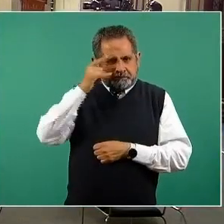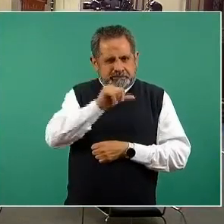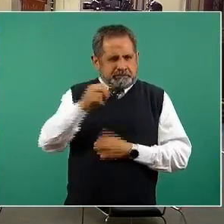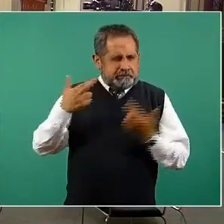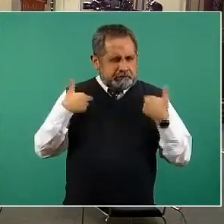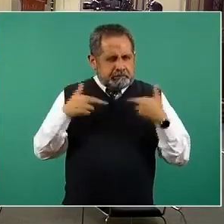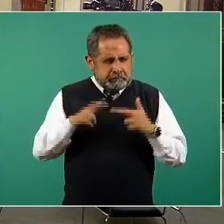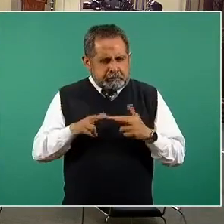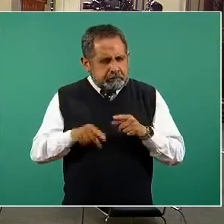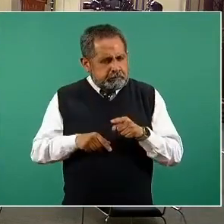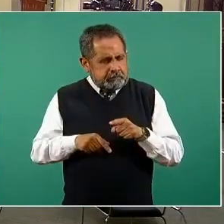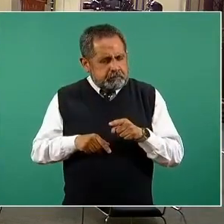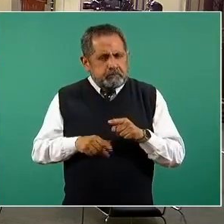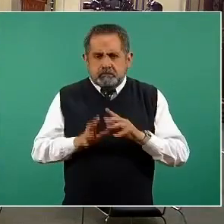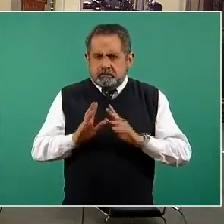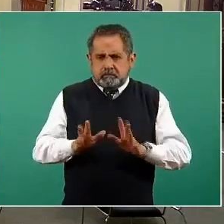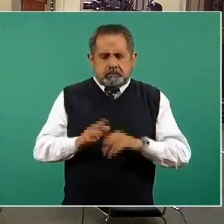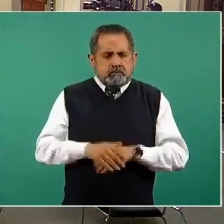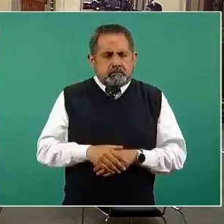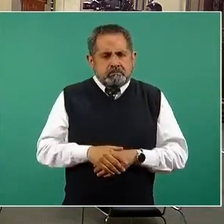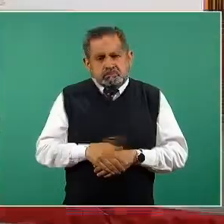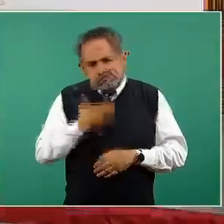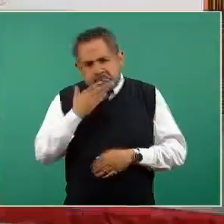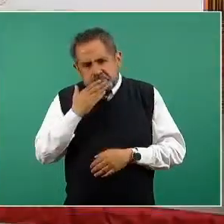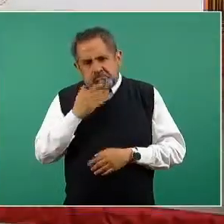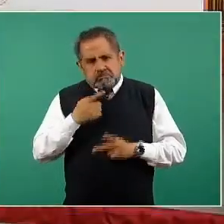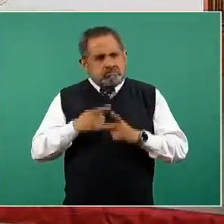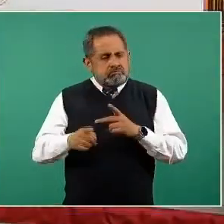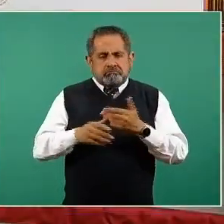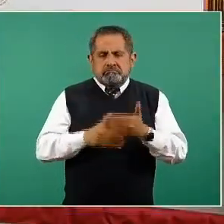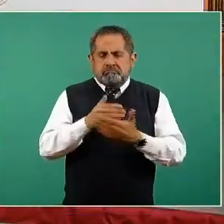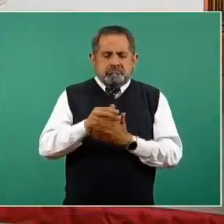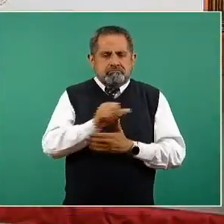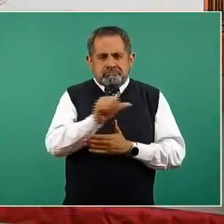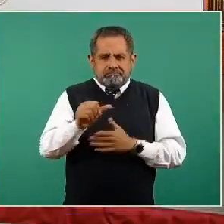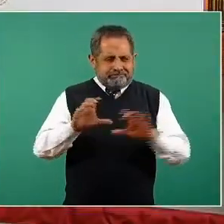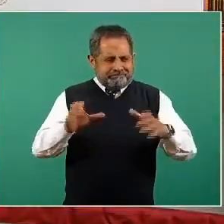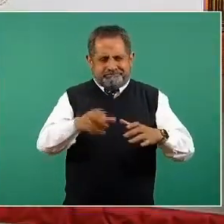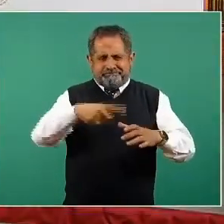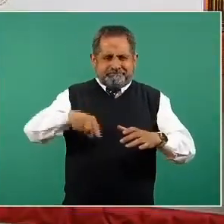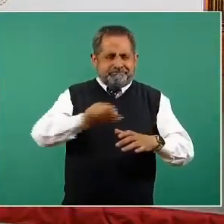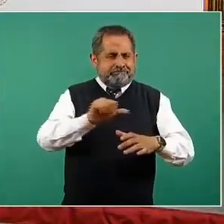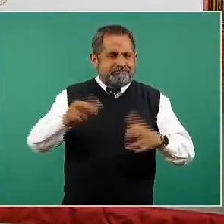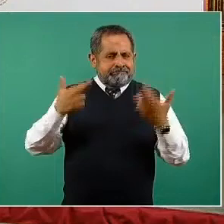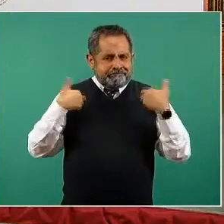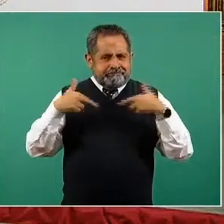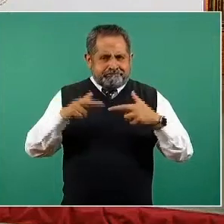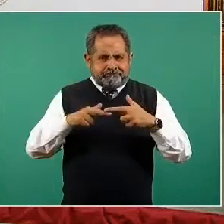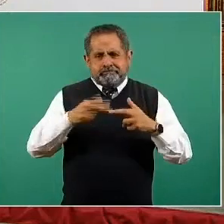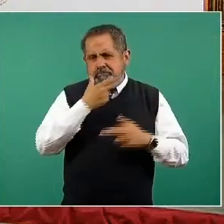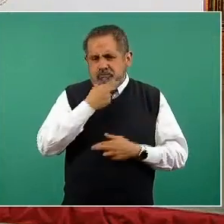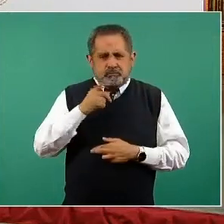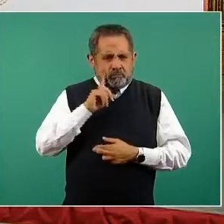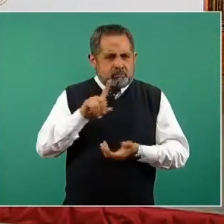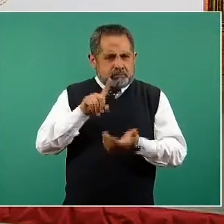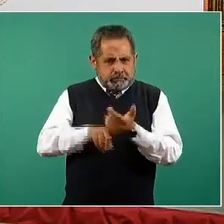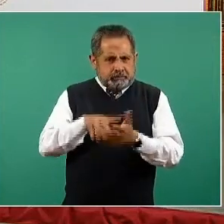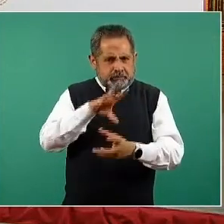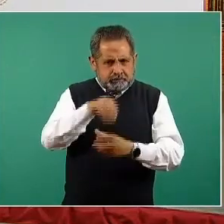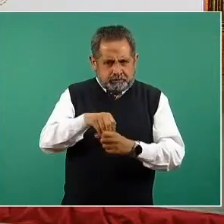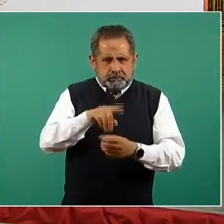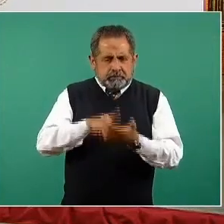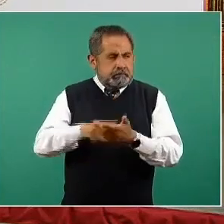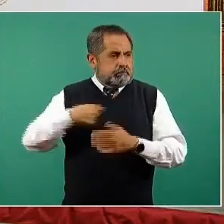es una estrategia que se inició en un momento determinado basado en esta población de maestras y maestros que también han